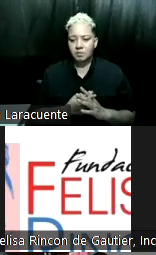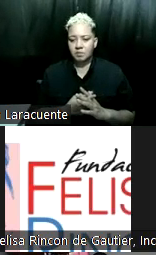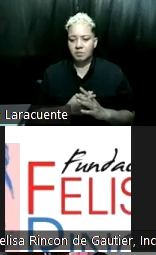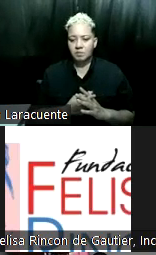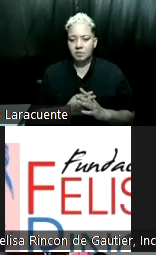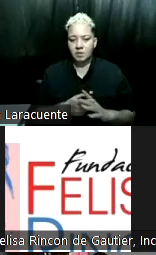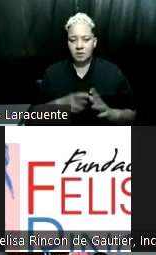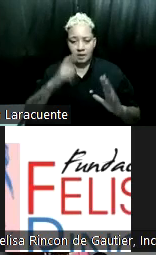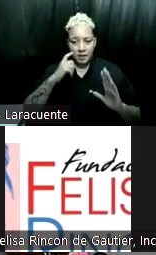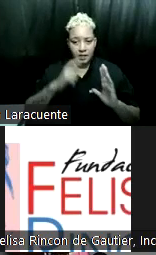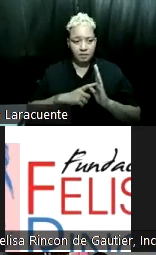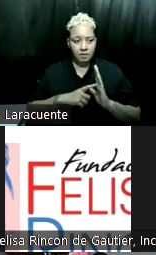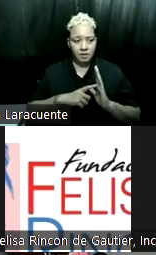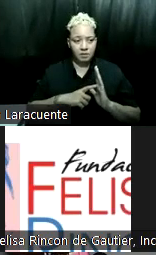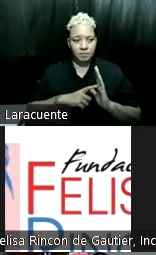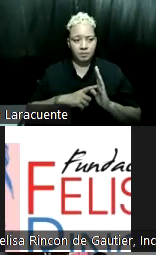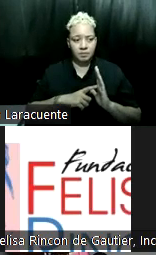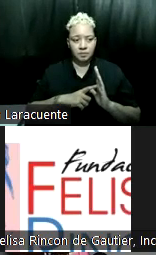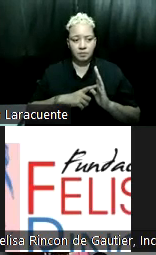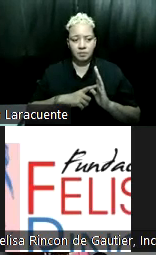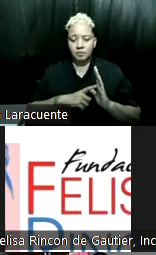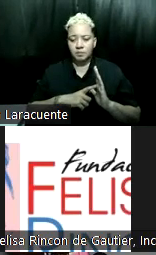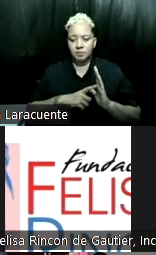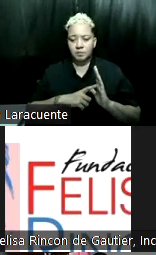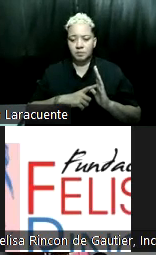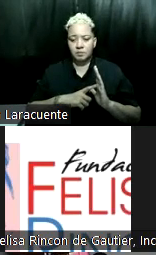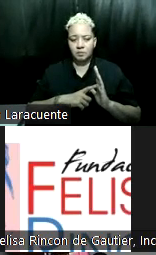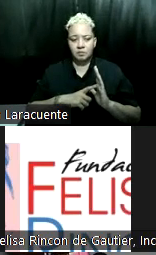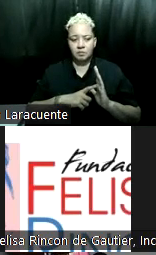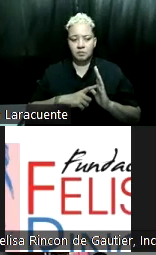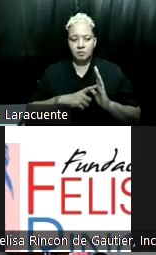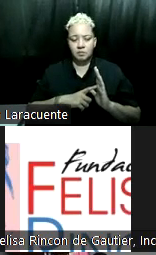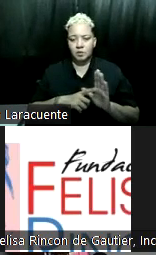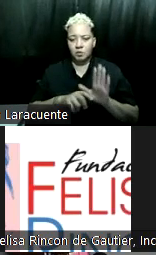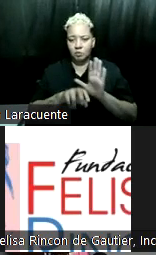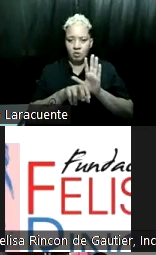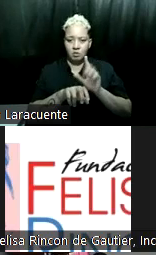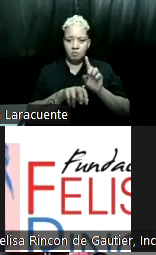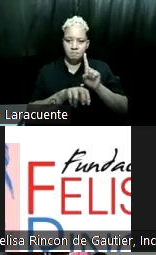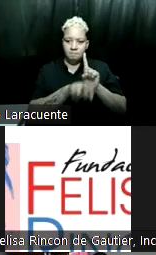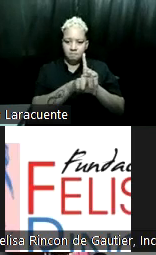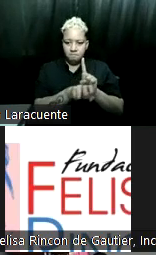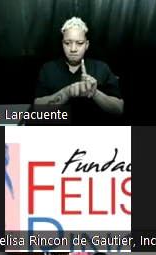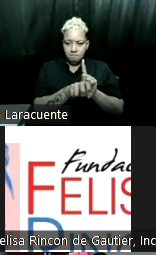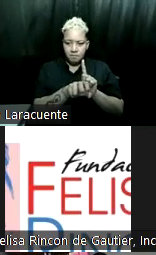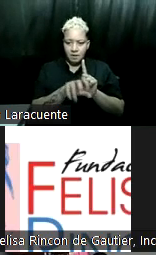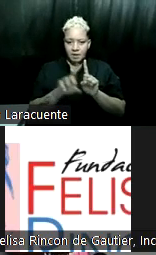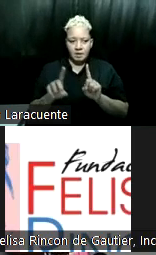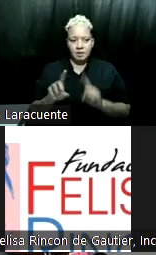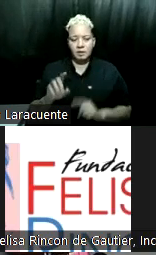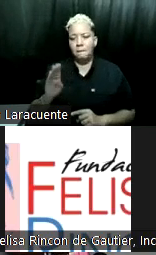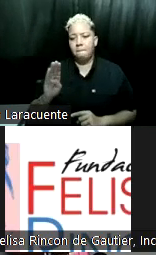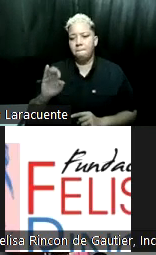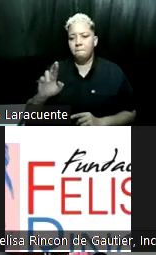de identificación. Voy a empezar a los que están en cuclillas de derecha a izquierda: Luis